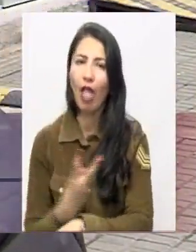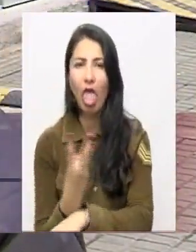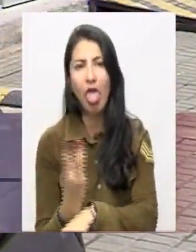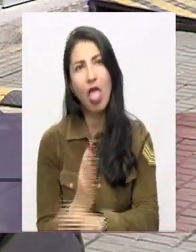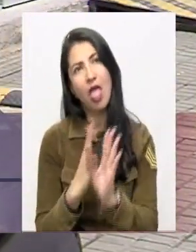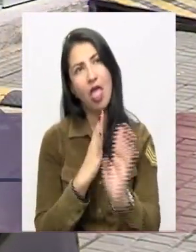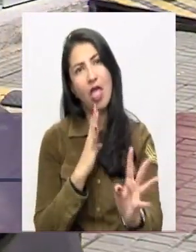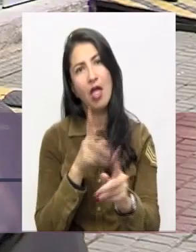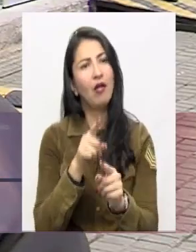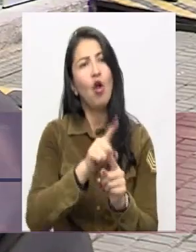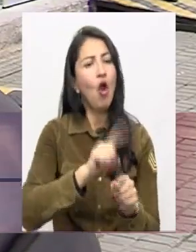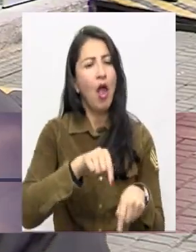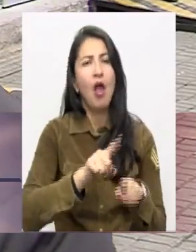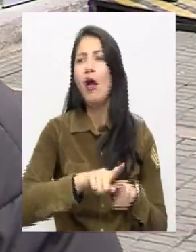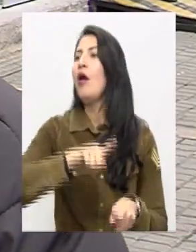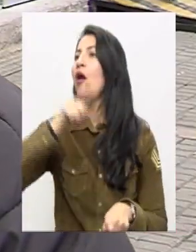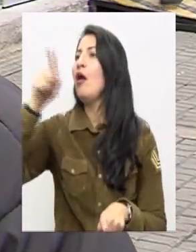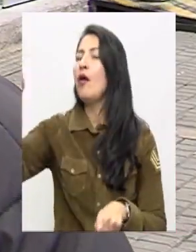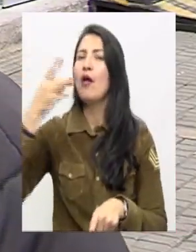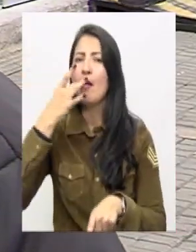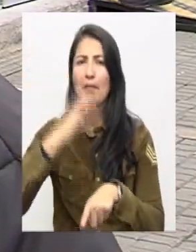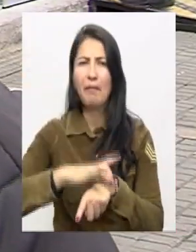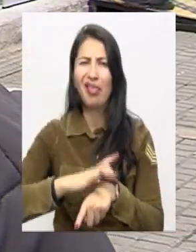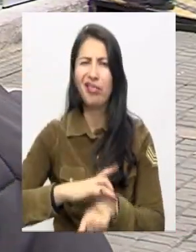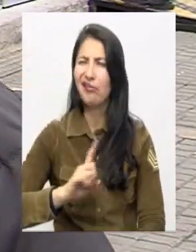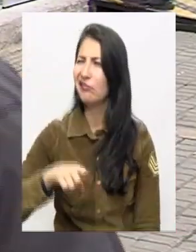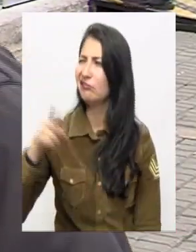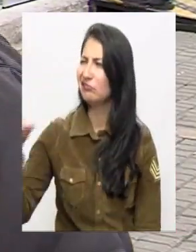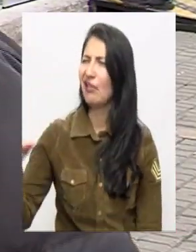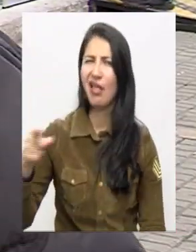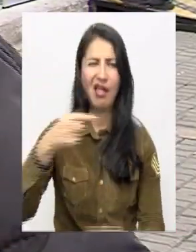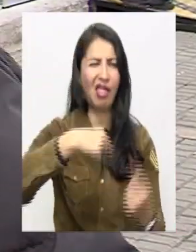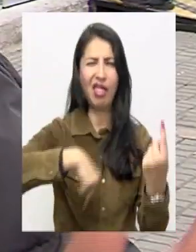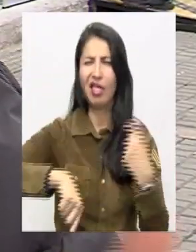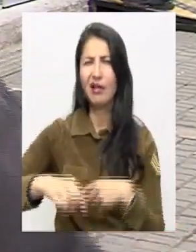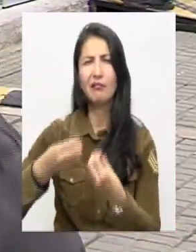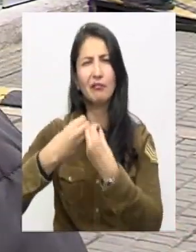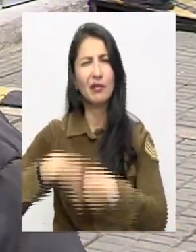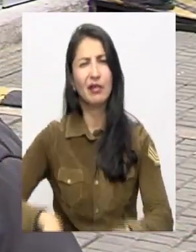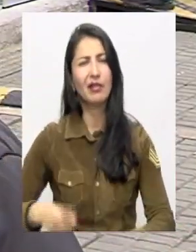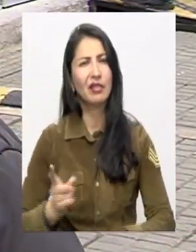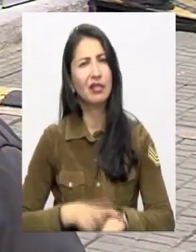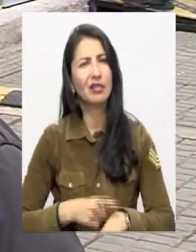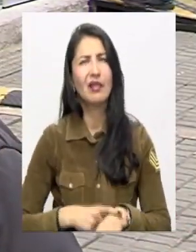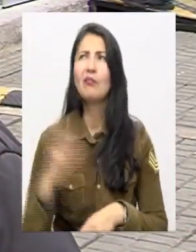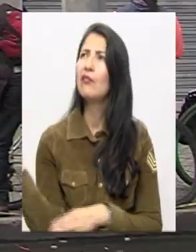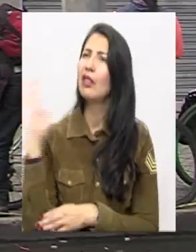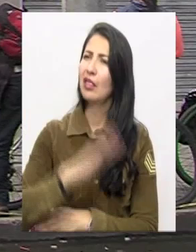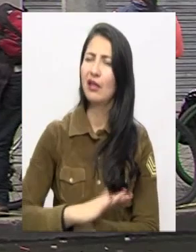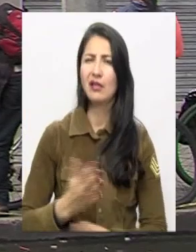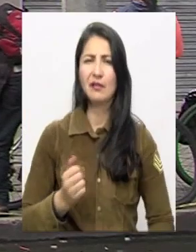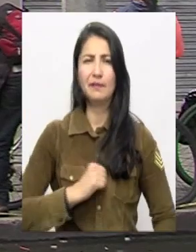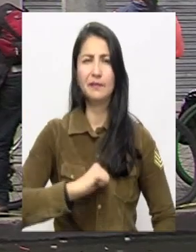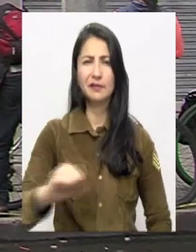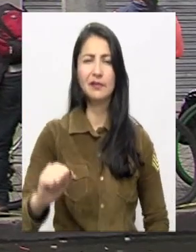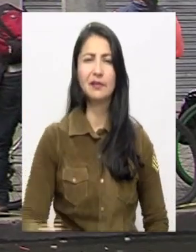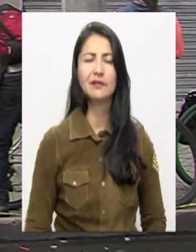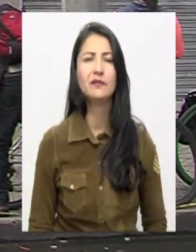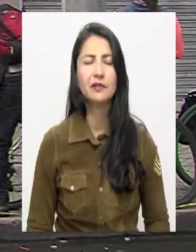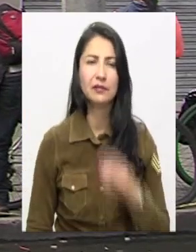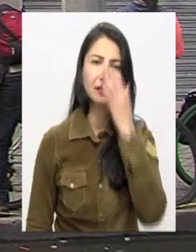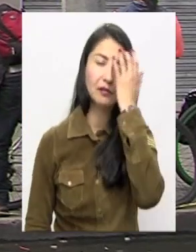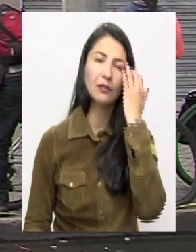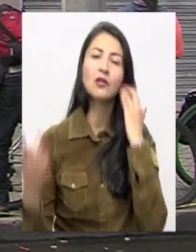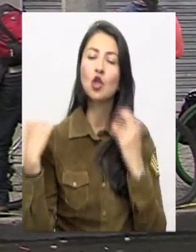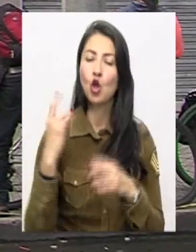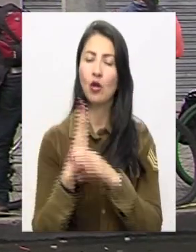para Chapinero a reclamar que eso pierde un tiempo todo el día. Hace pocos meses la